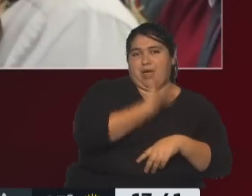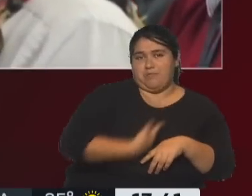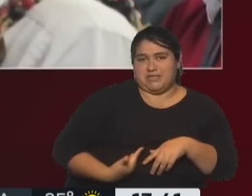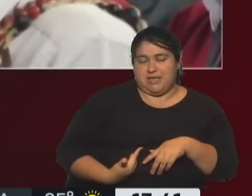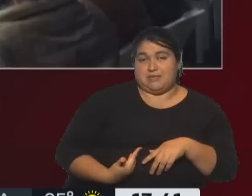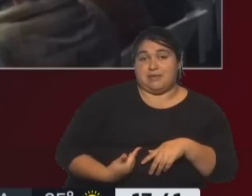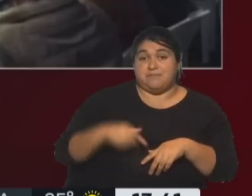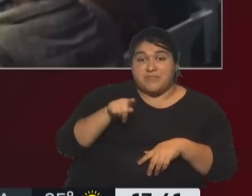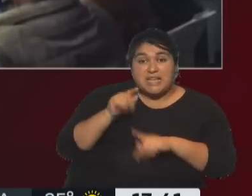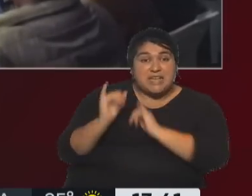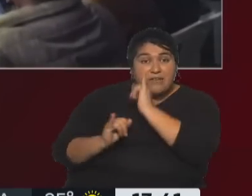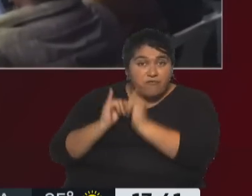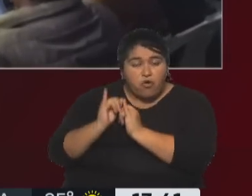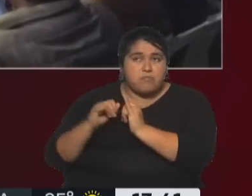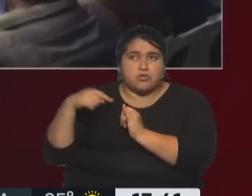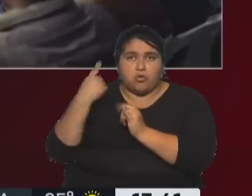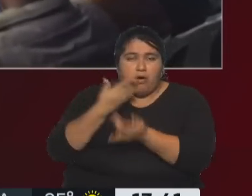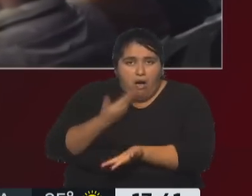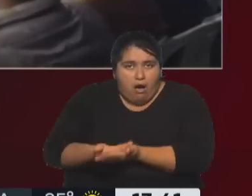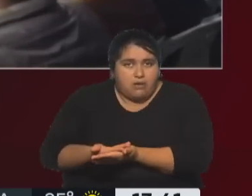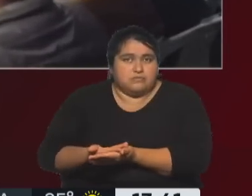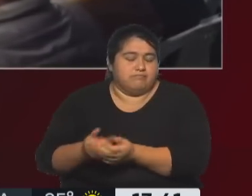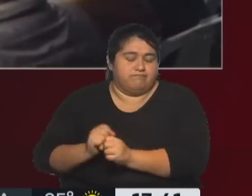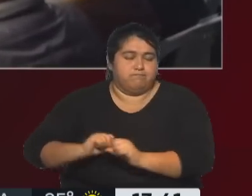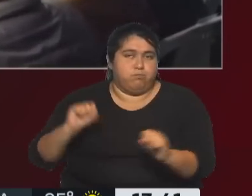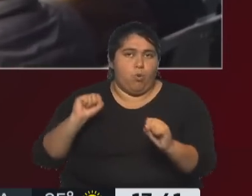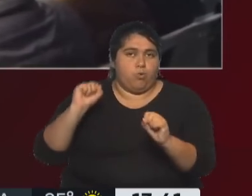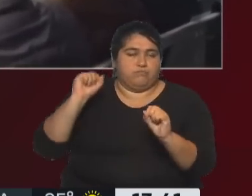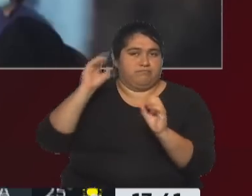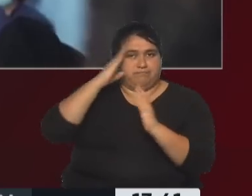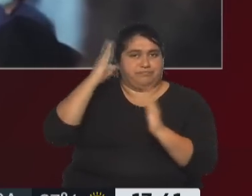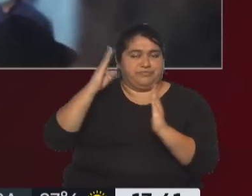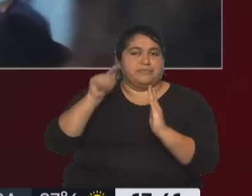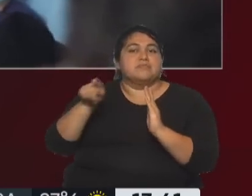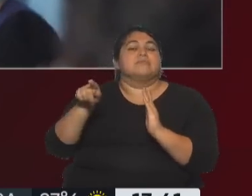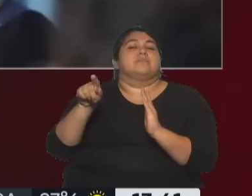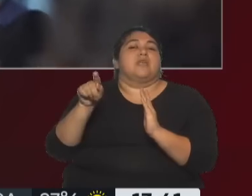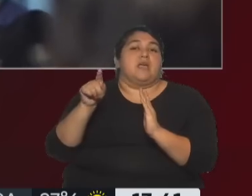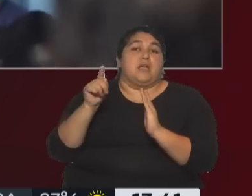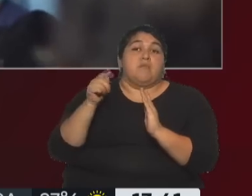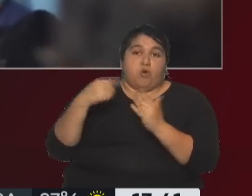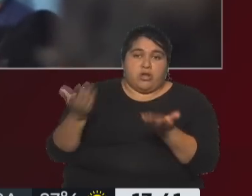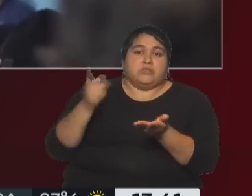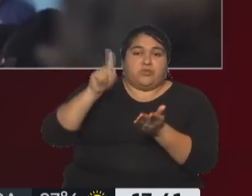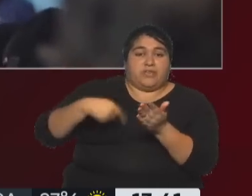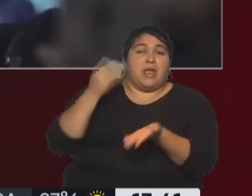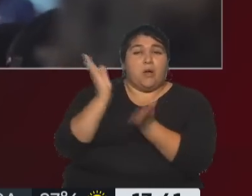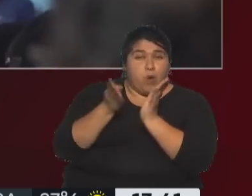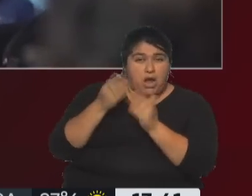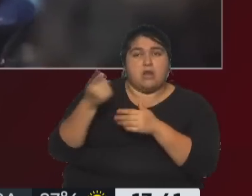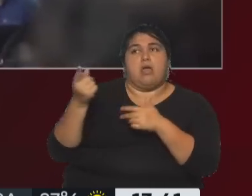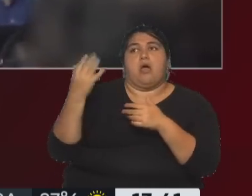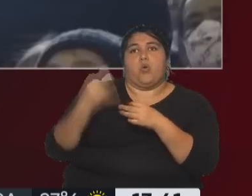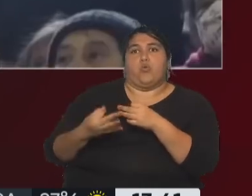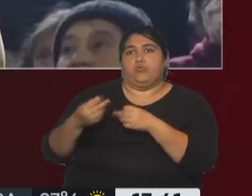este informe ha caído como una bomba, sobre todo por las consecuencias. Si hablamos aumento de violencia, hablamos que el presidente tiene vínculo con